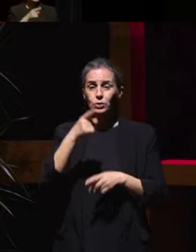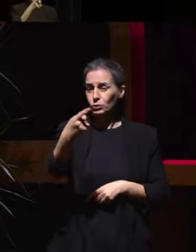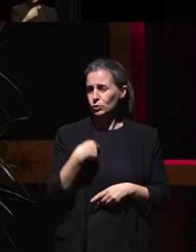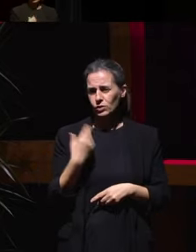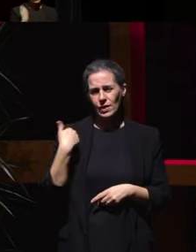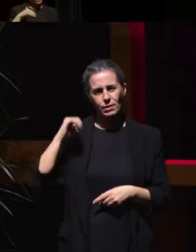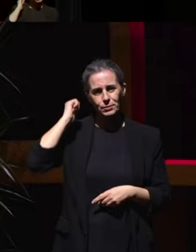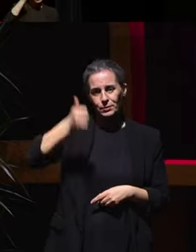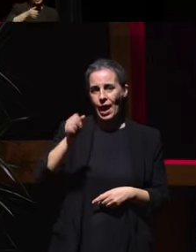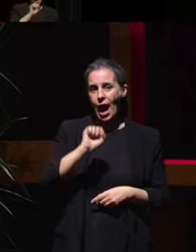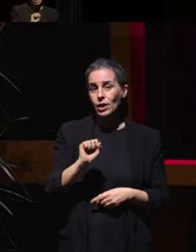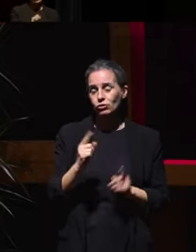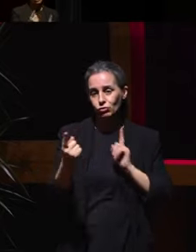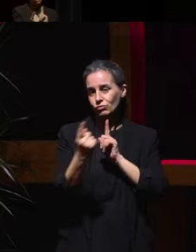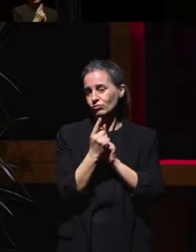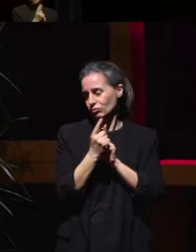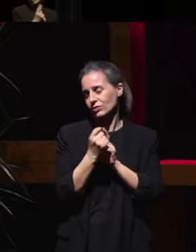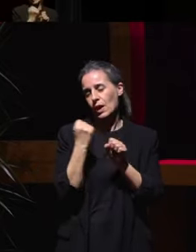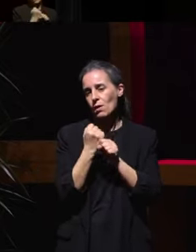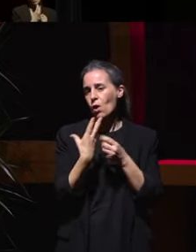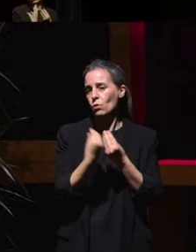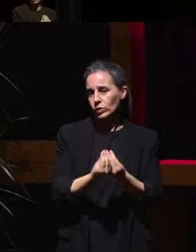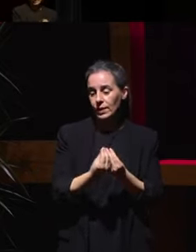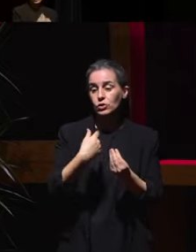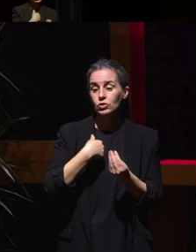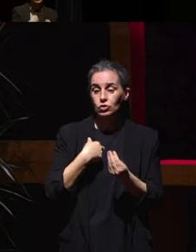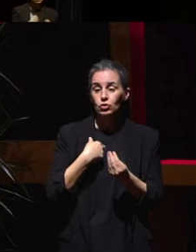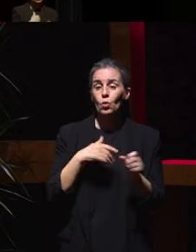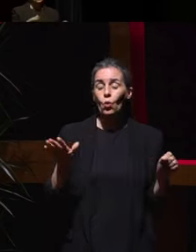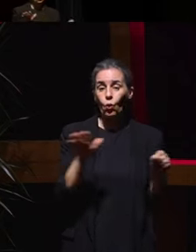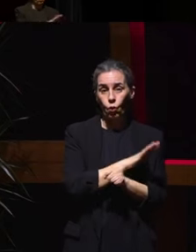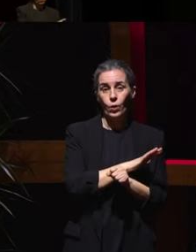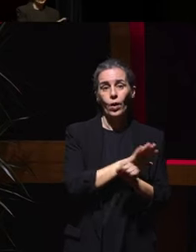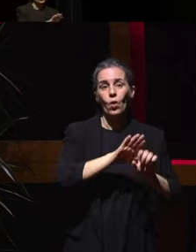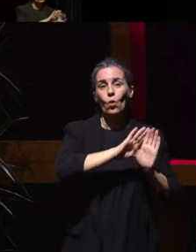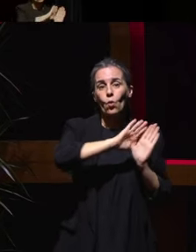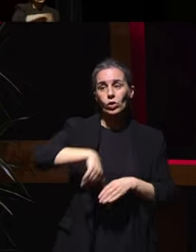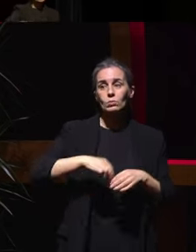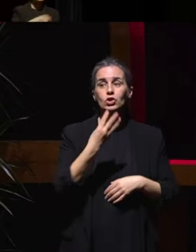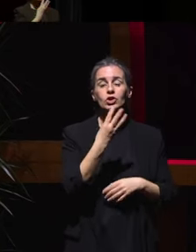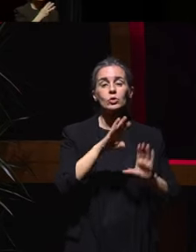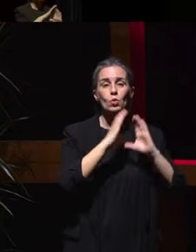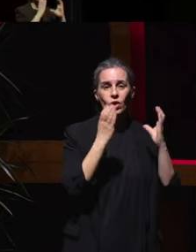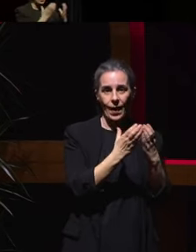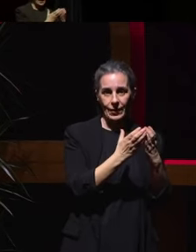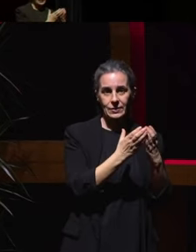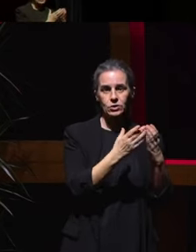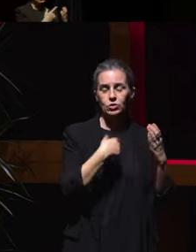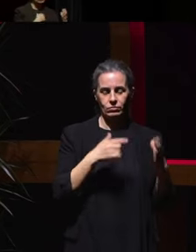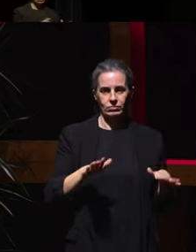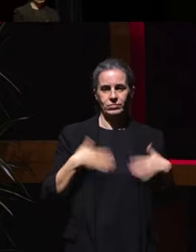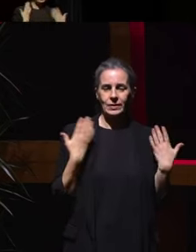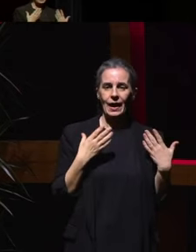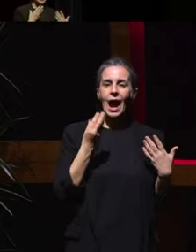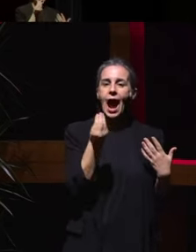juntas. Yo he cubierto los últimos 3 mundiales y me he quedado muy asombrado, por ejemplo, en el último, en Qatar.